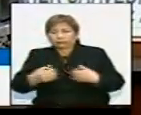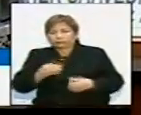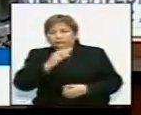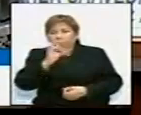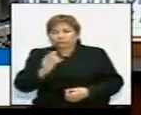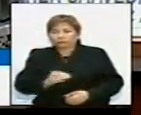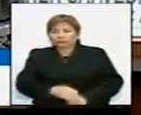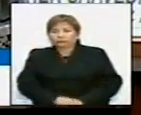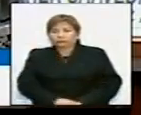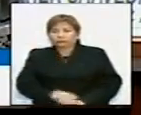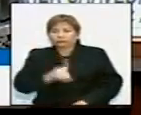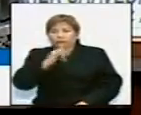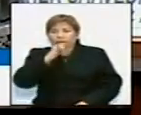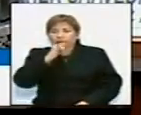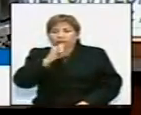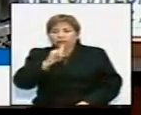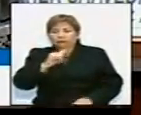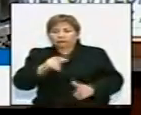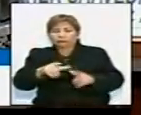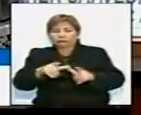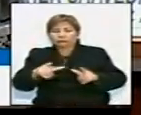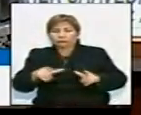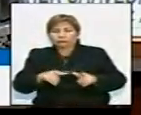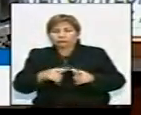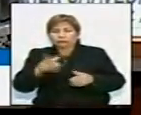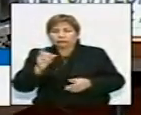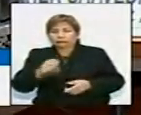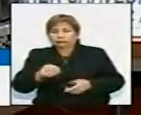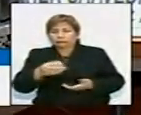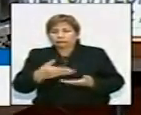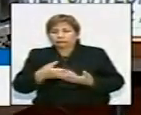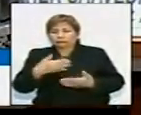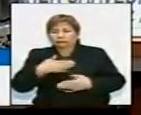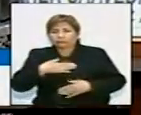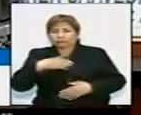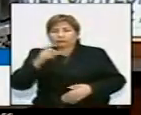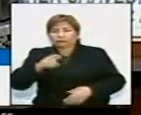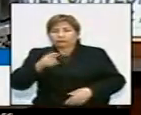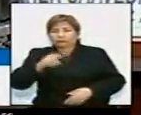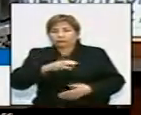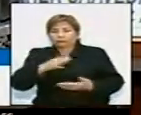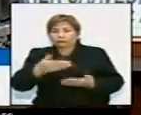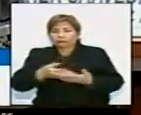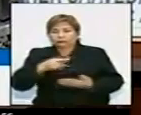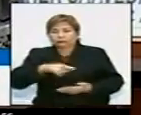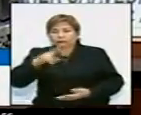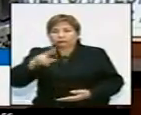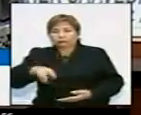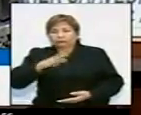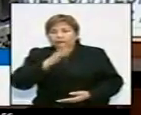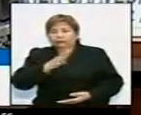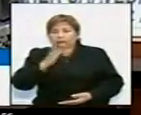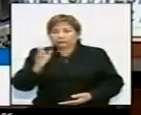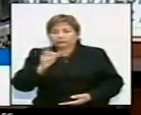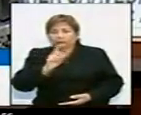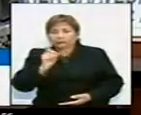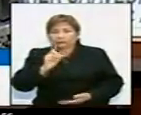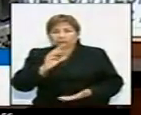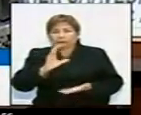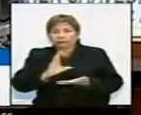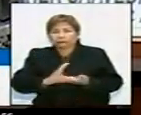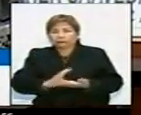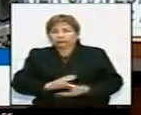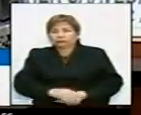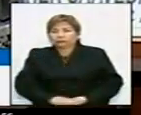Nunca. Estoy en los lugares donde más me han necesitado, en todas las regiones del país. Y no en las